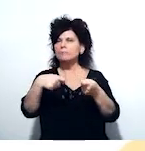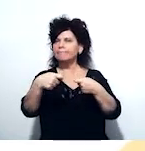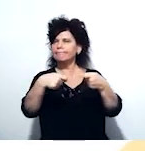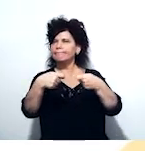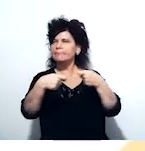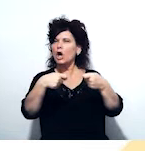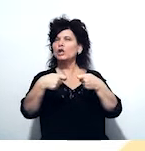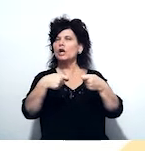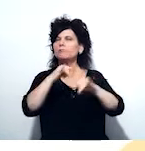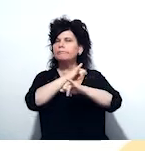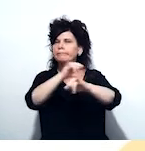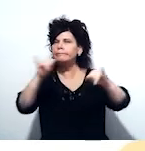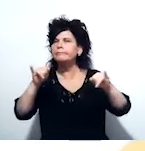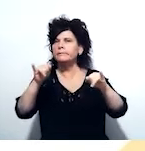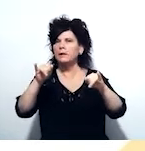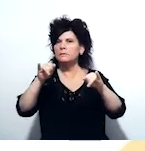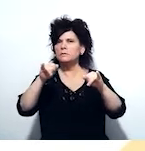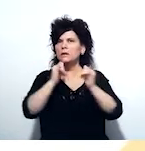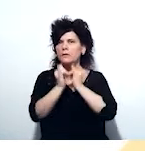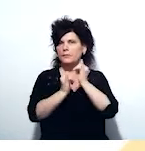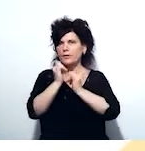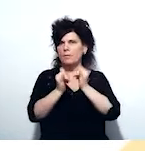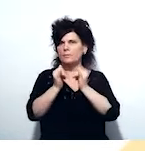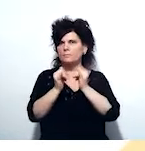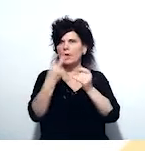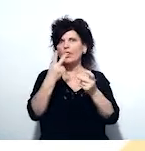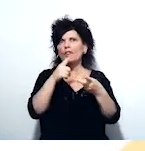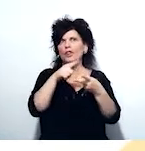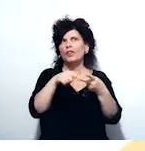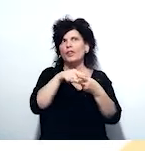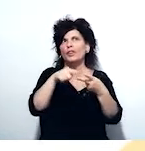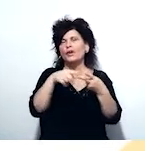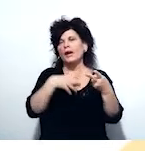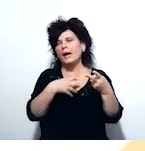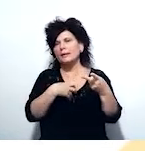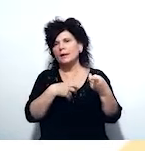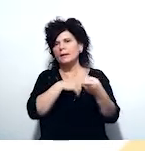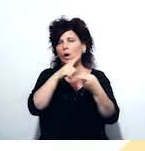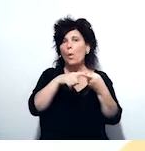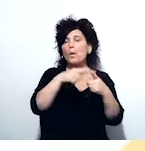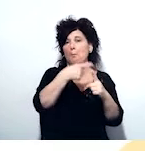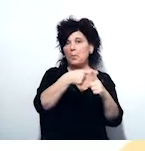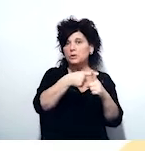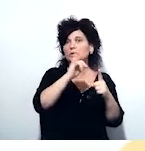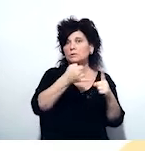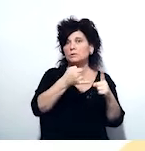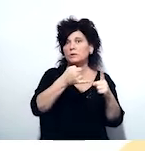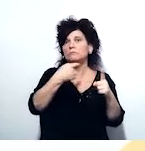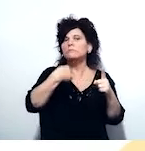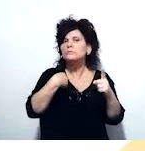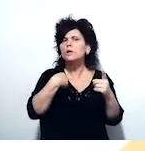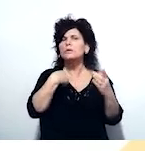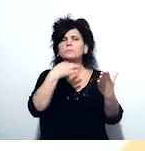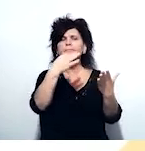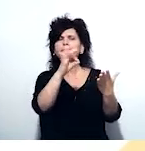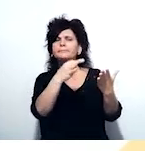la publicación de contenidos. Esto tiene dos aspectos. Uno, eventualmente positivo, porque dice, bueno, yo